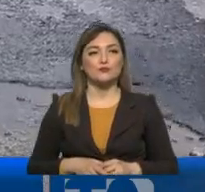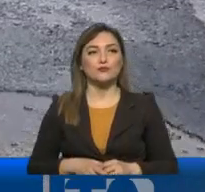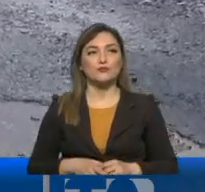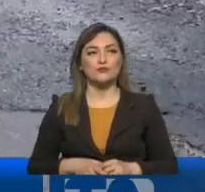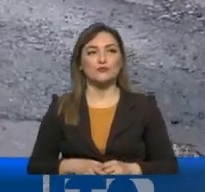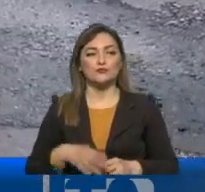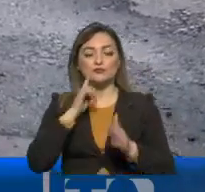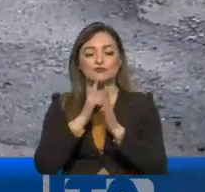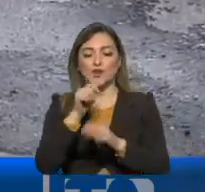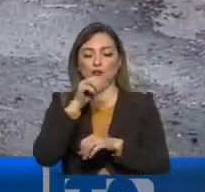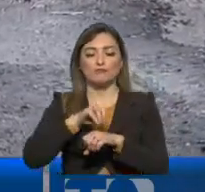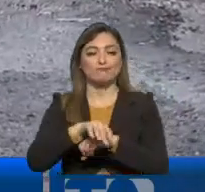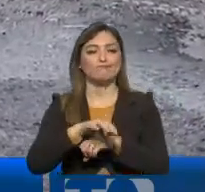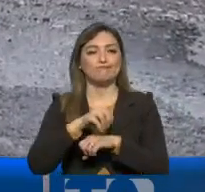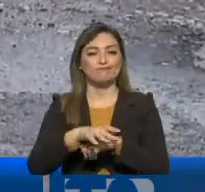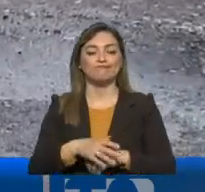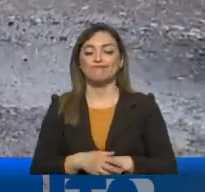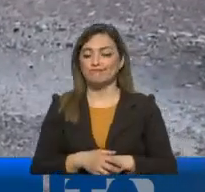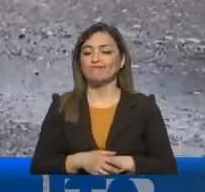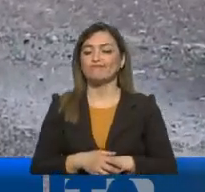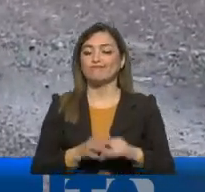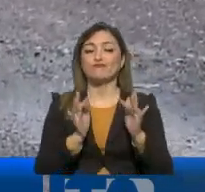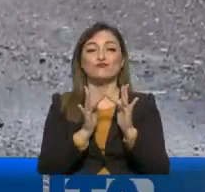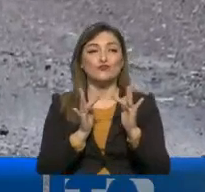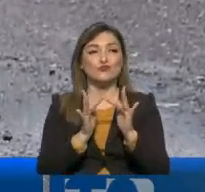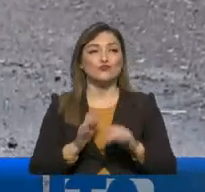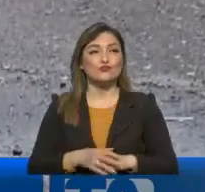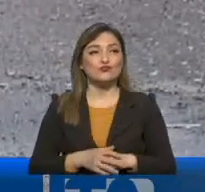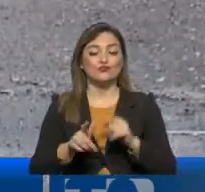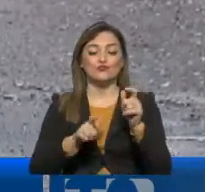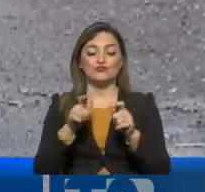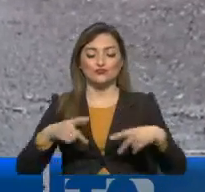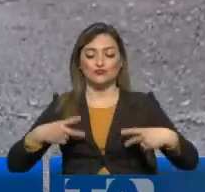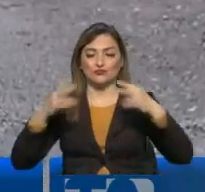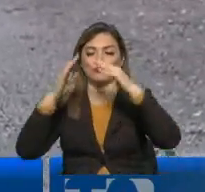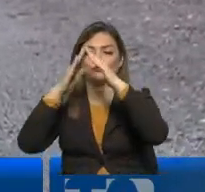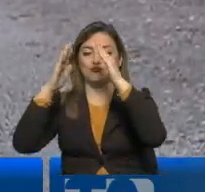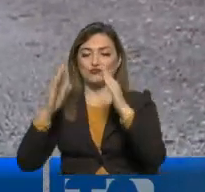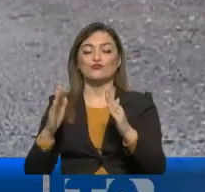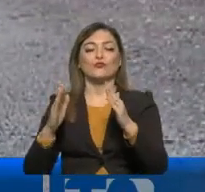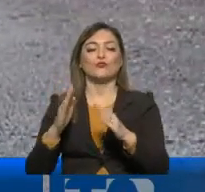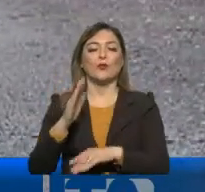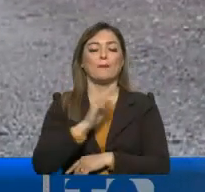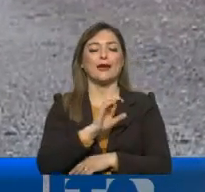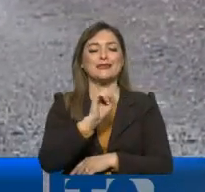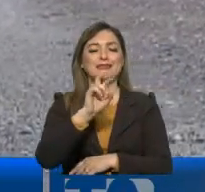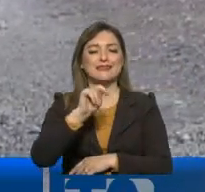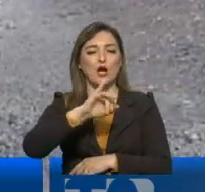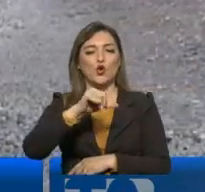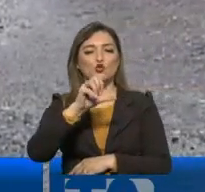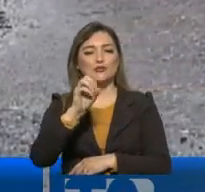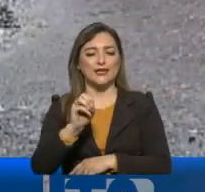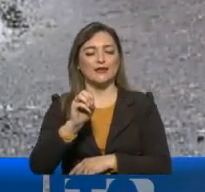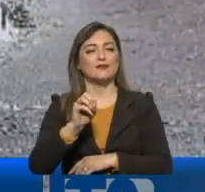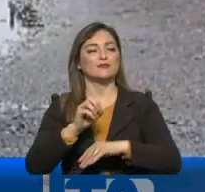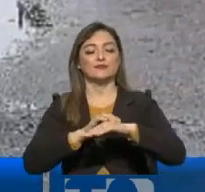Una nueva denuncia de fuga de agua es reportada a través de nuestras líneas de contacto. Los moradores de la urbanización San José del Valle en el sector de Conocoto señalan